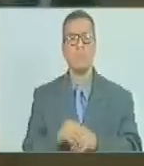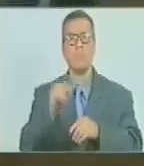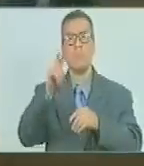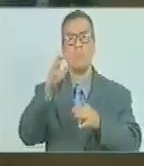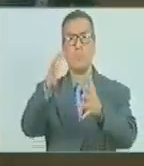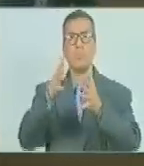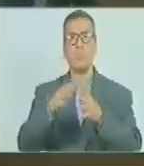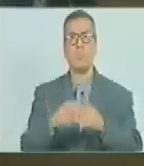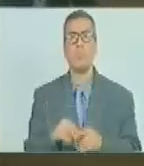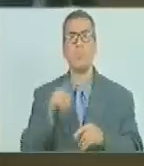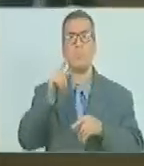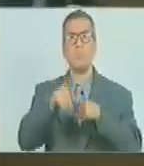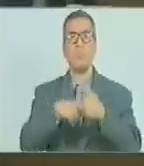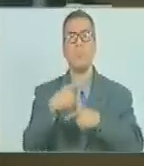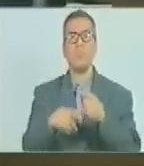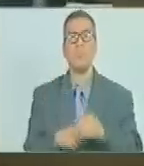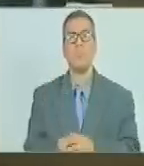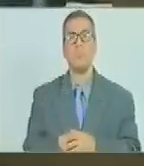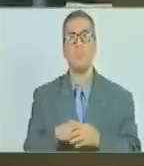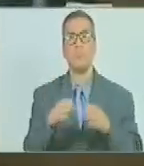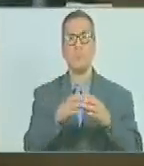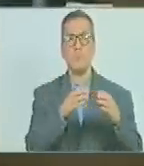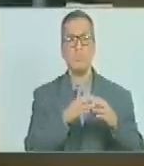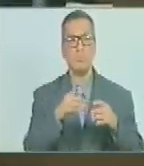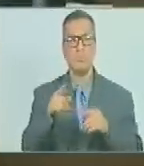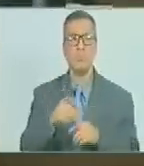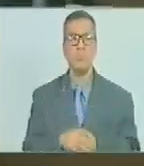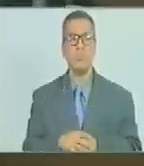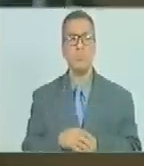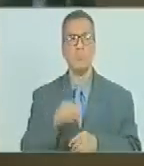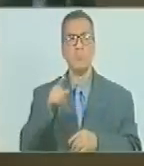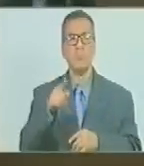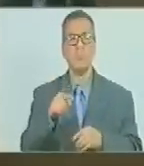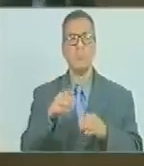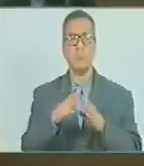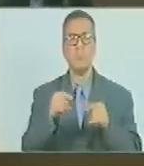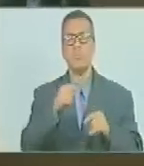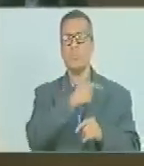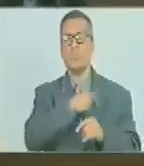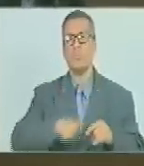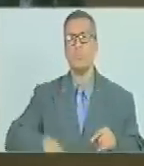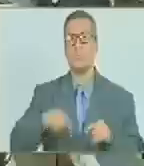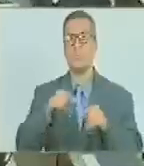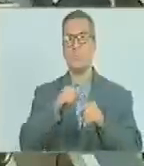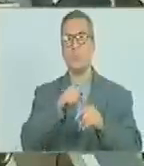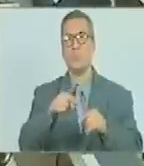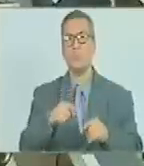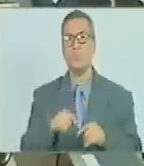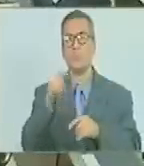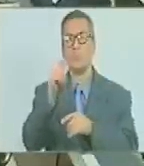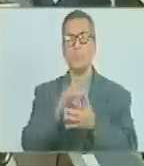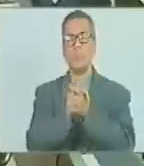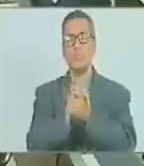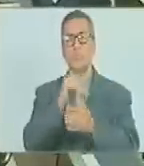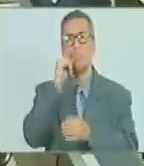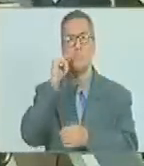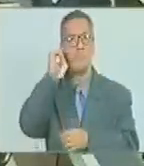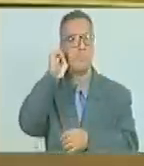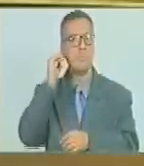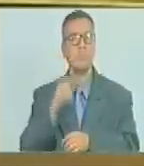victoria de los pueblos de este planeta que busca caminos de dignidad. Es todo, señor presidente, colegas diputados y diputadas.